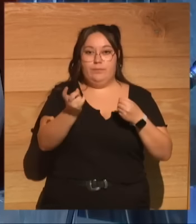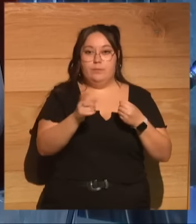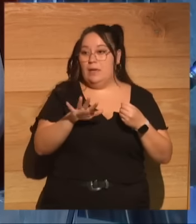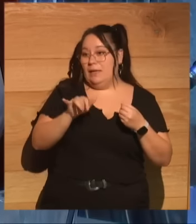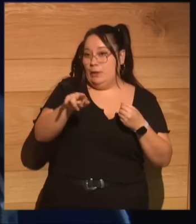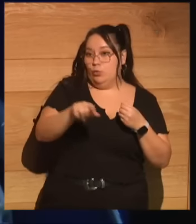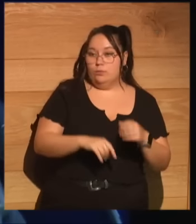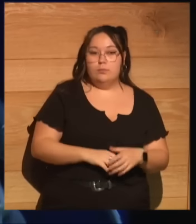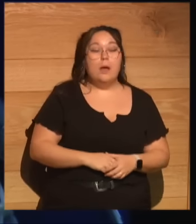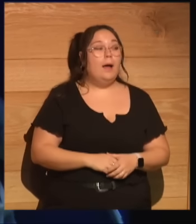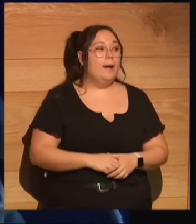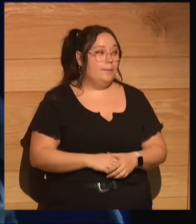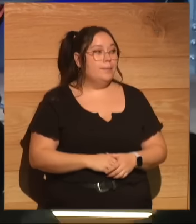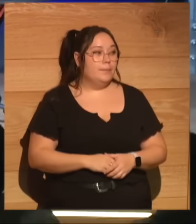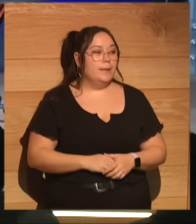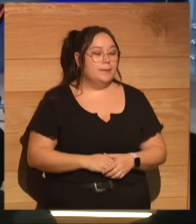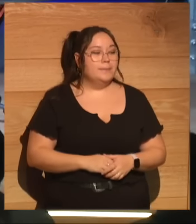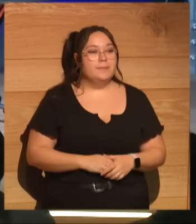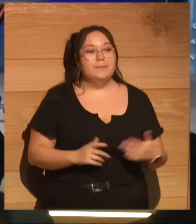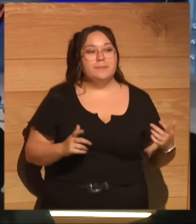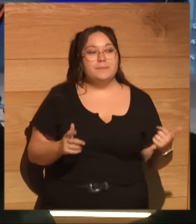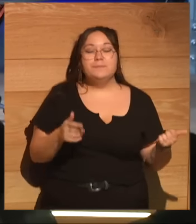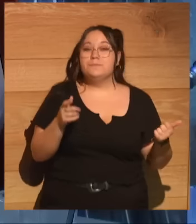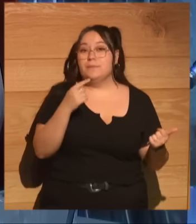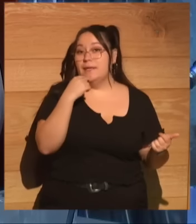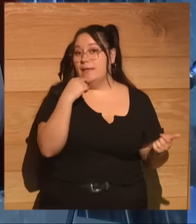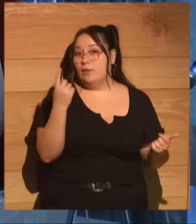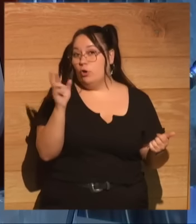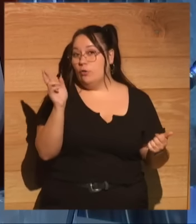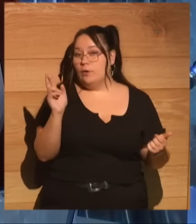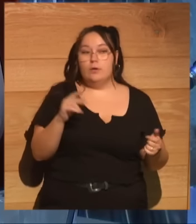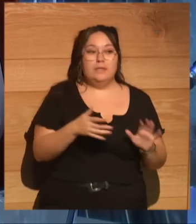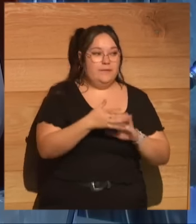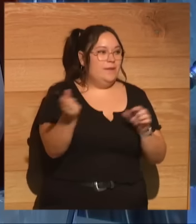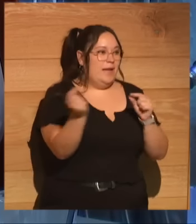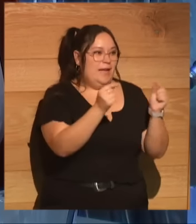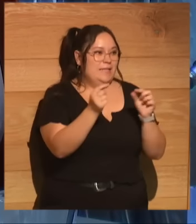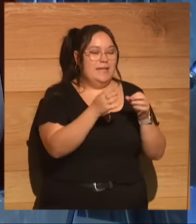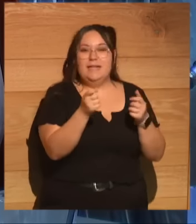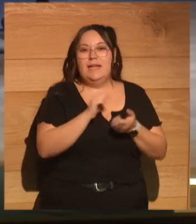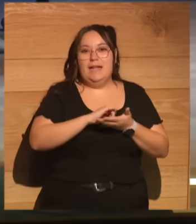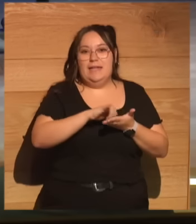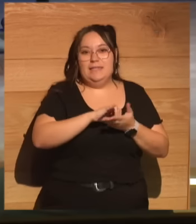tú tampoco. Ah, vale. Y le digo a Rodrigo, oye... El chat perfecto. El re bueno.